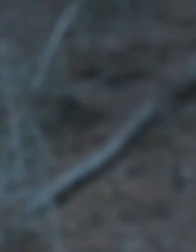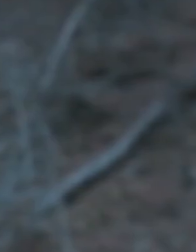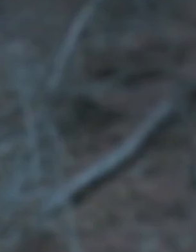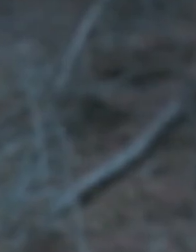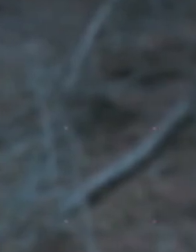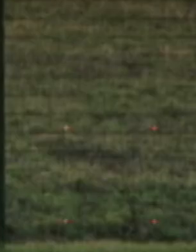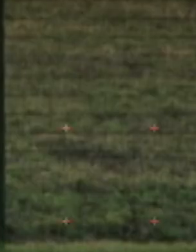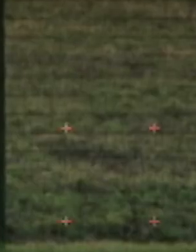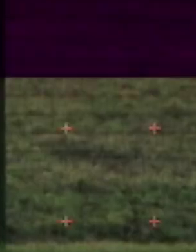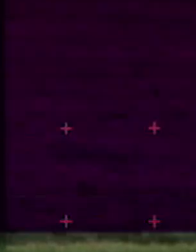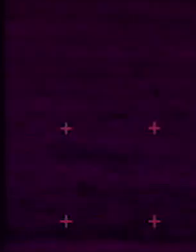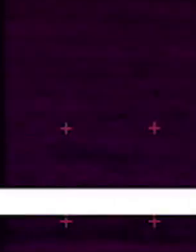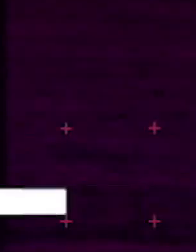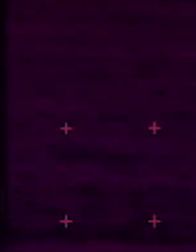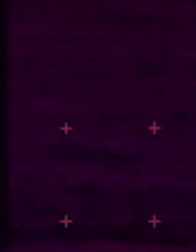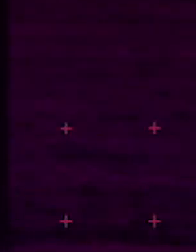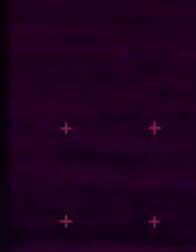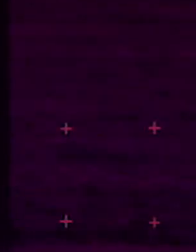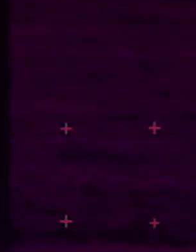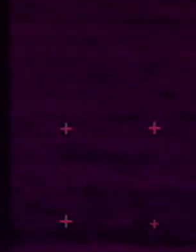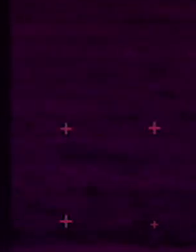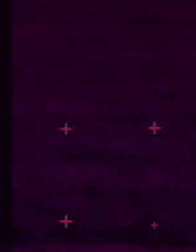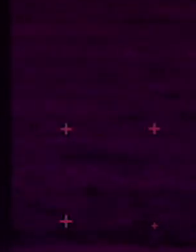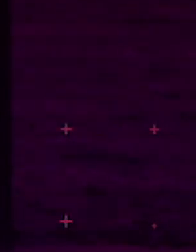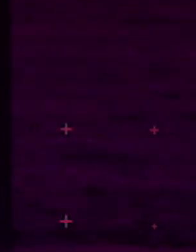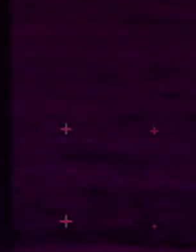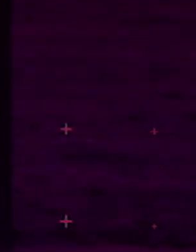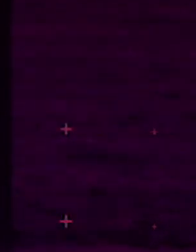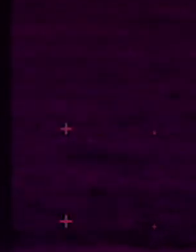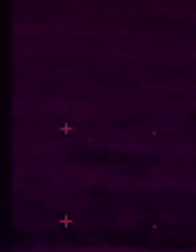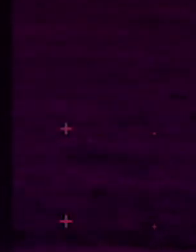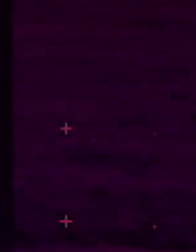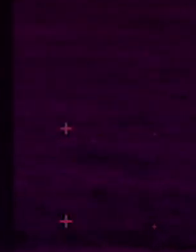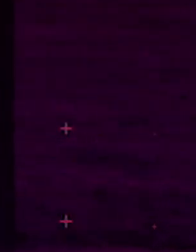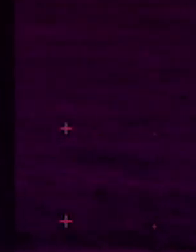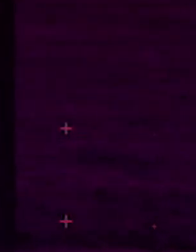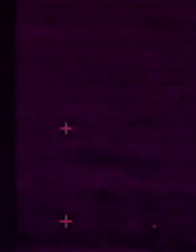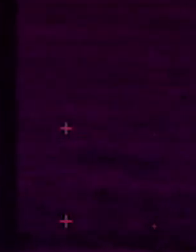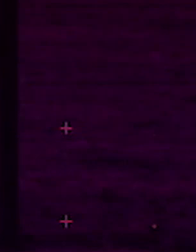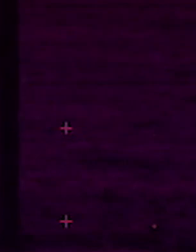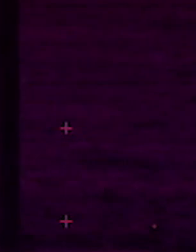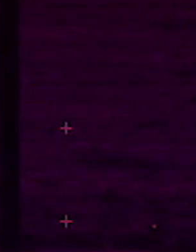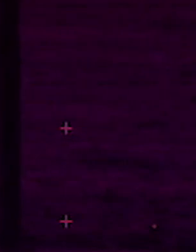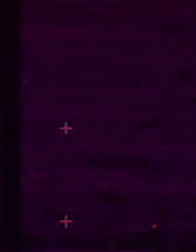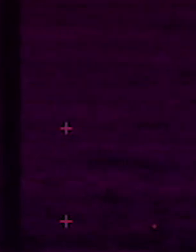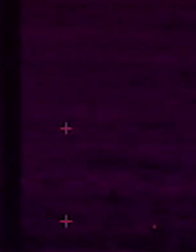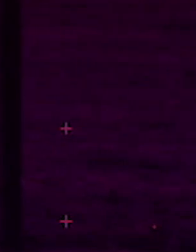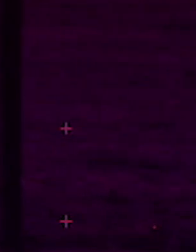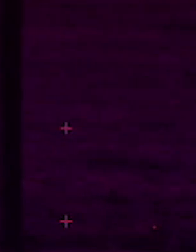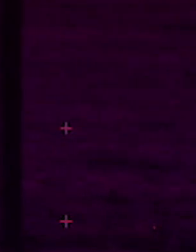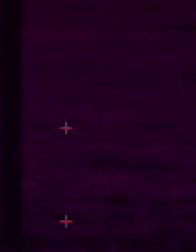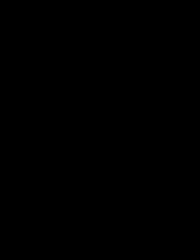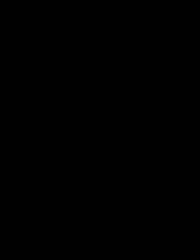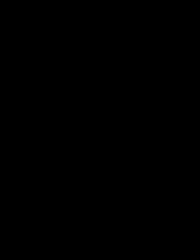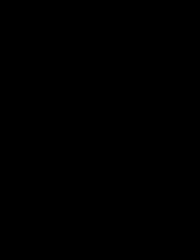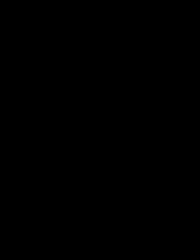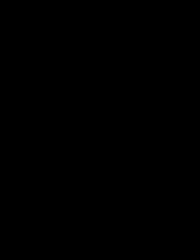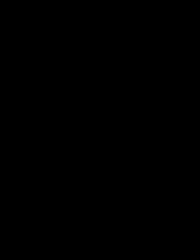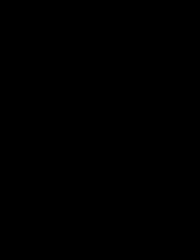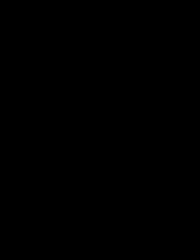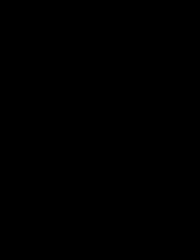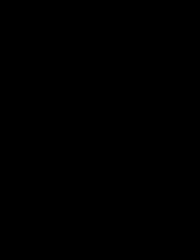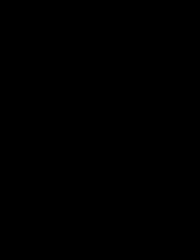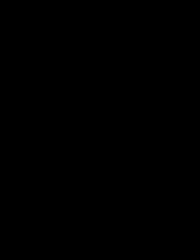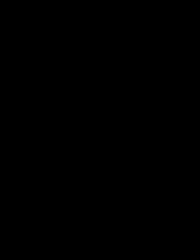un drama como pocos. Los sábados a las 3 de la tarde, en 13, Costa Rica Televisión.